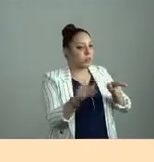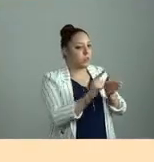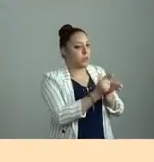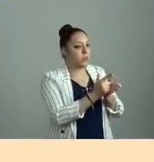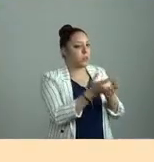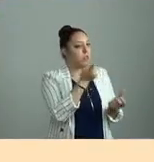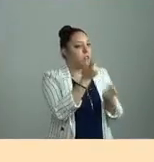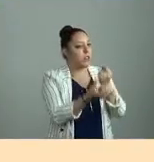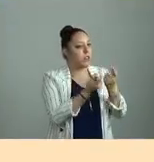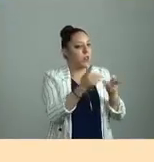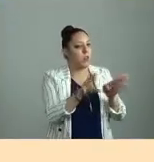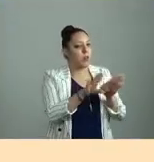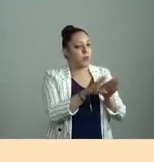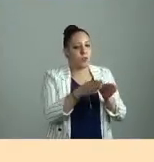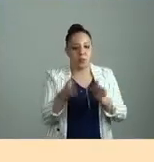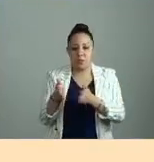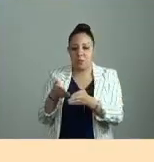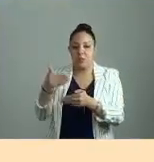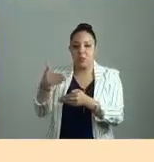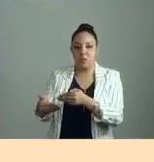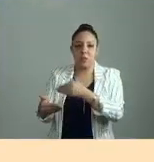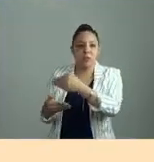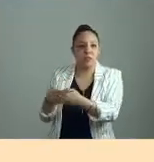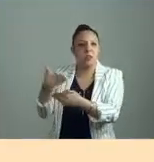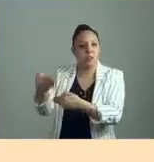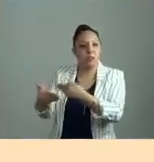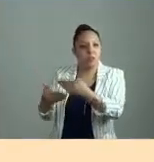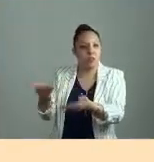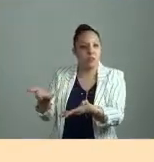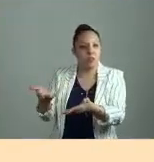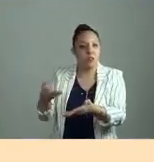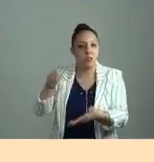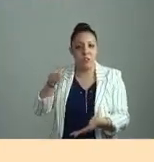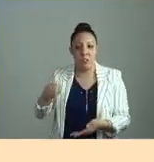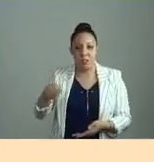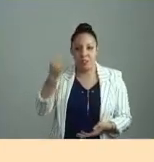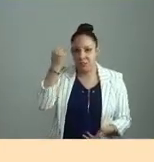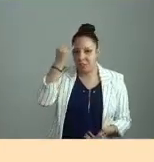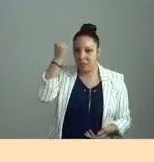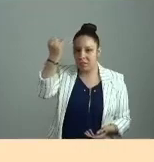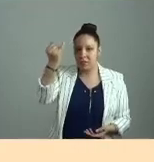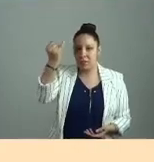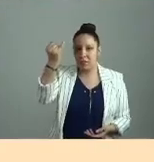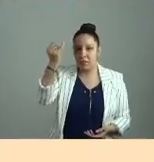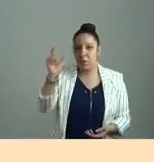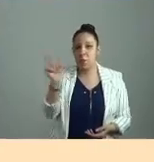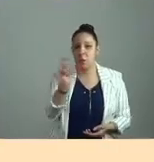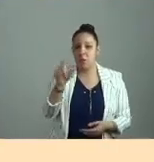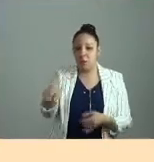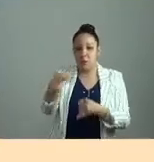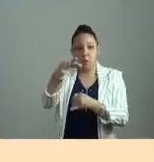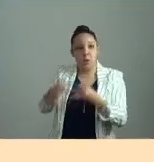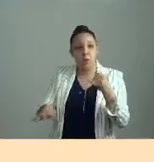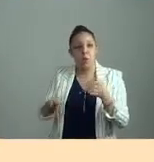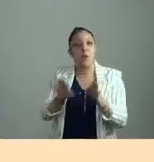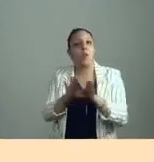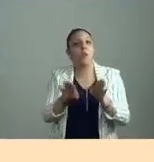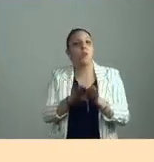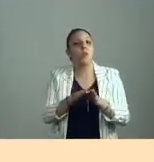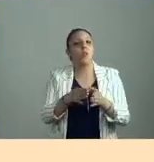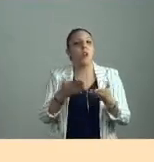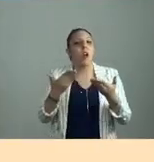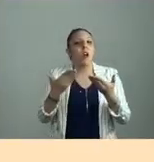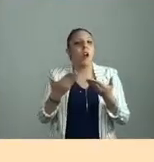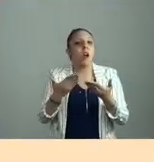esta idea no que el fin el fin de la lucha social el fin del comunismo